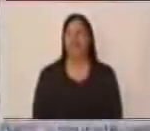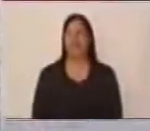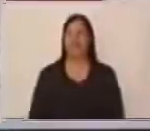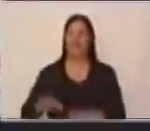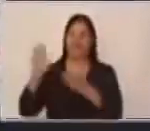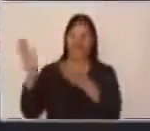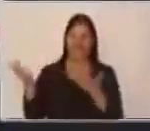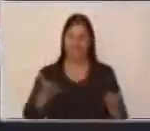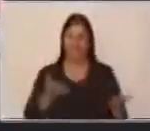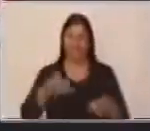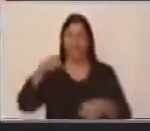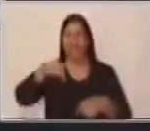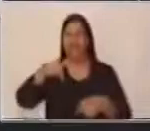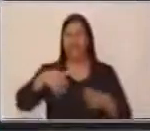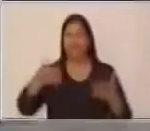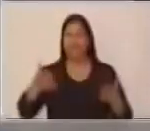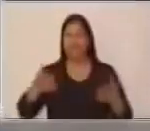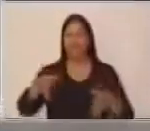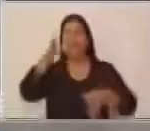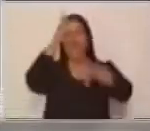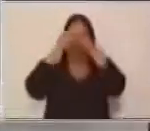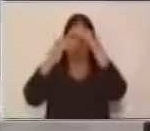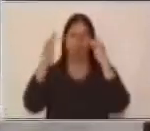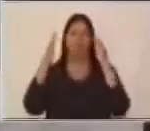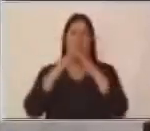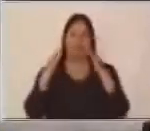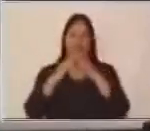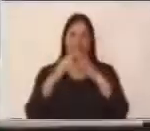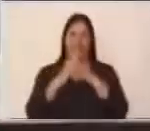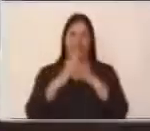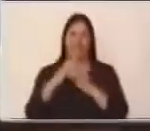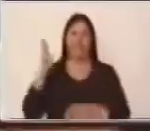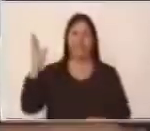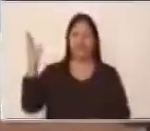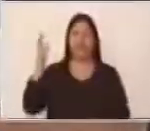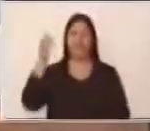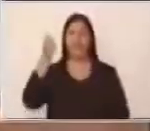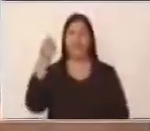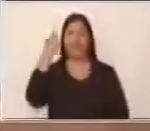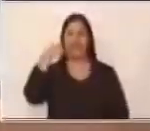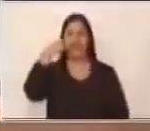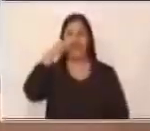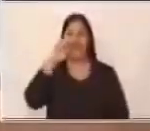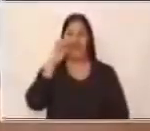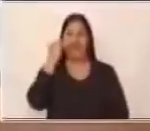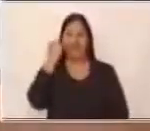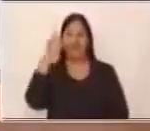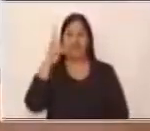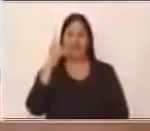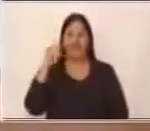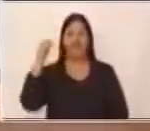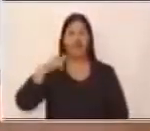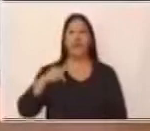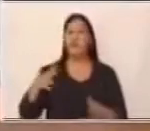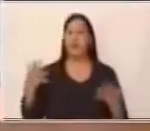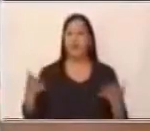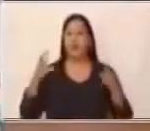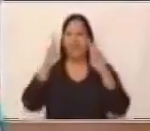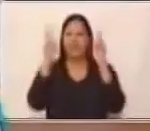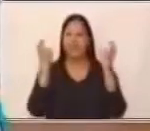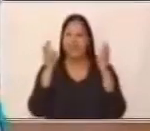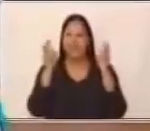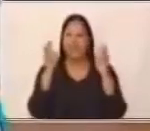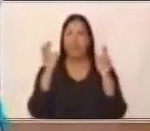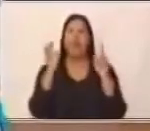Bienvenido a este espacio educativo Aprenda en Casa. Soy Astrid López y en esta oportunidad desarrollaré el tema de oraciones